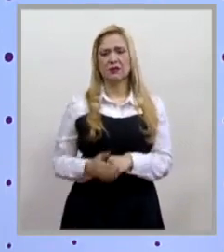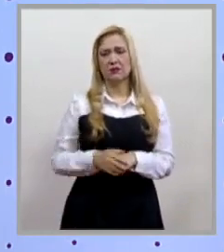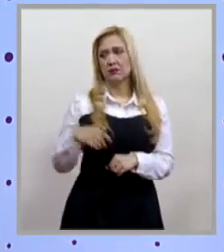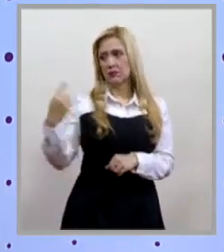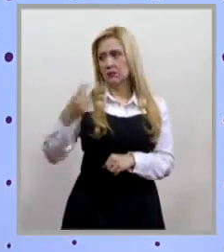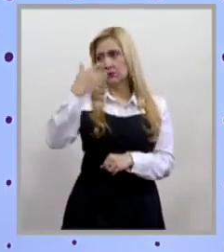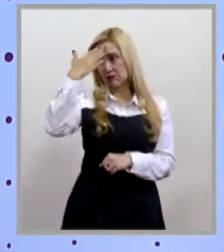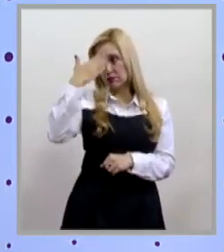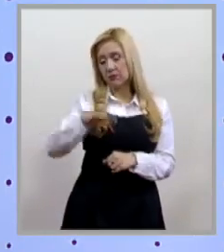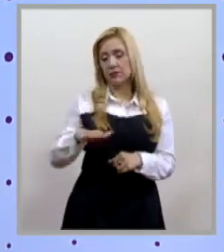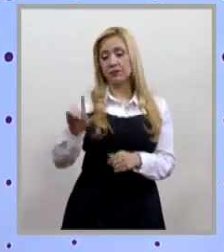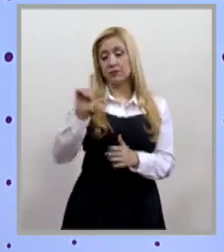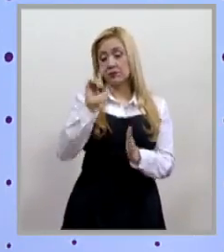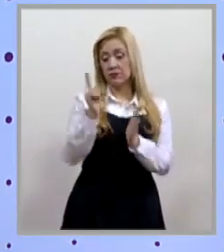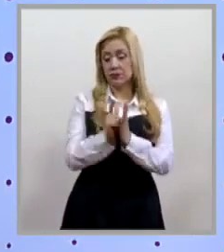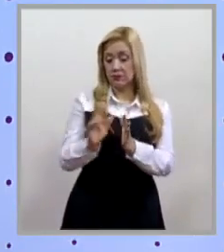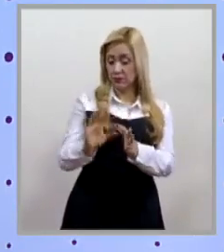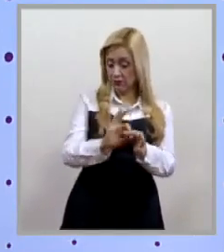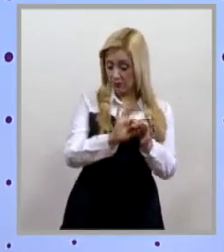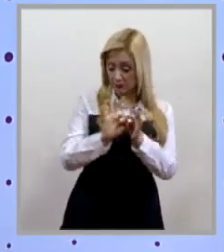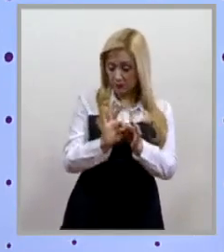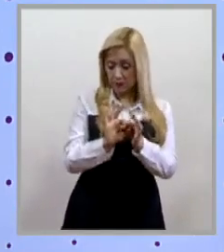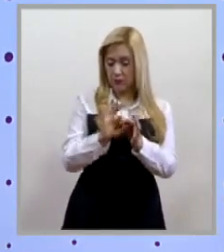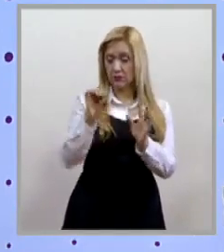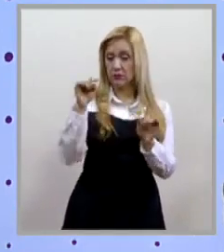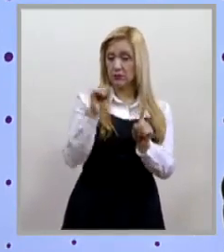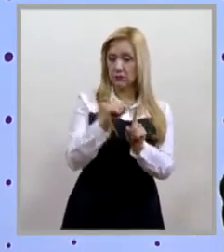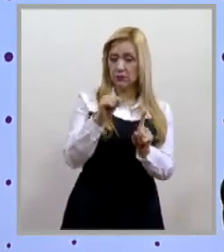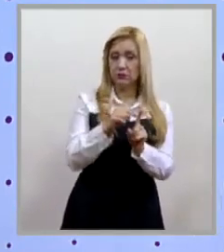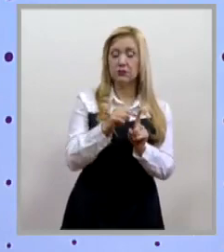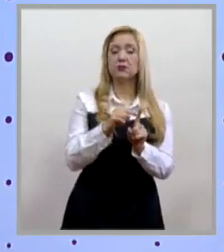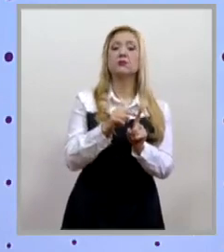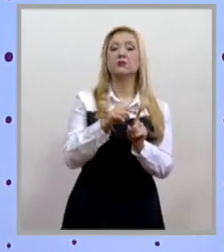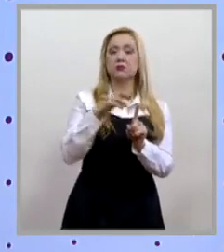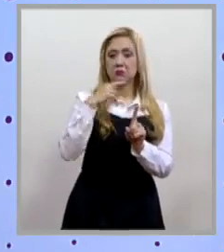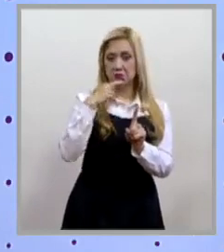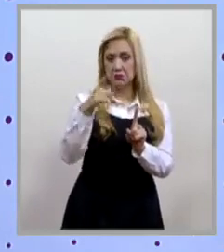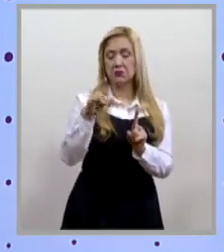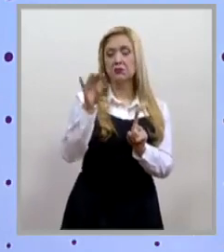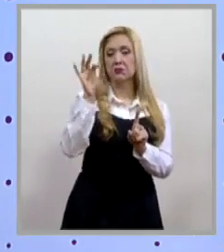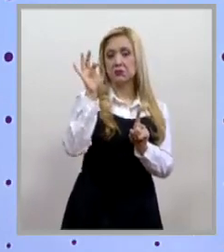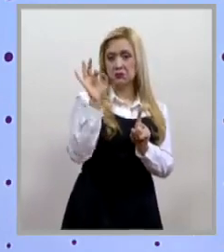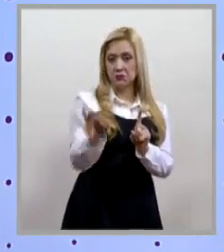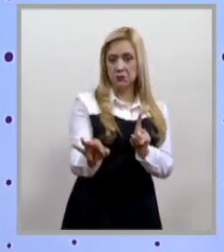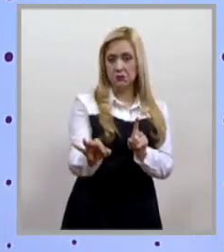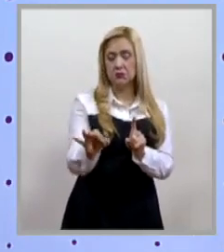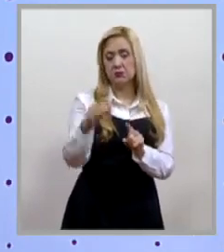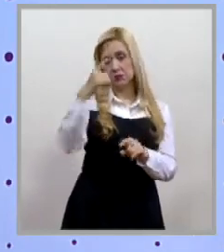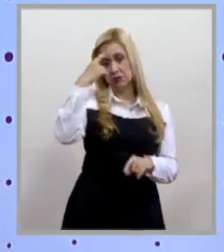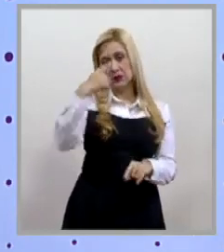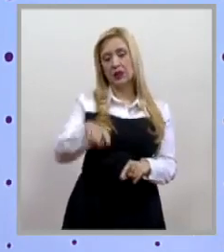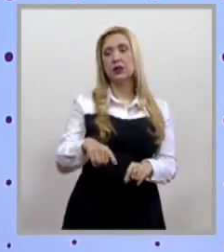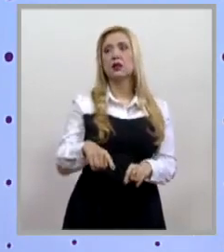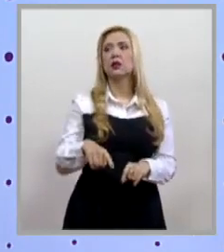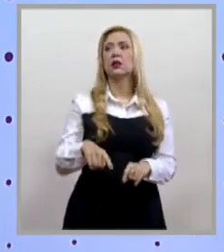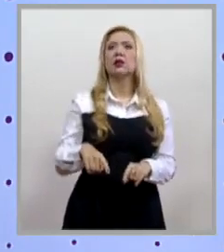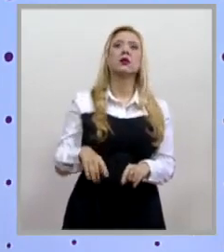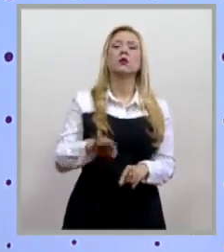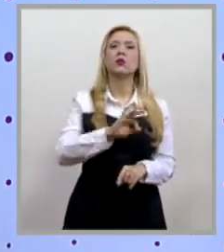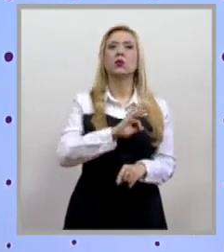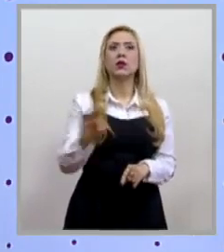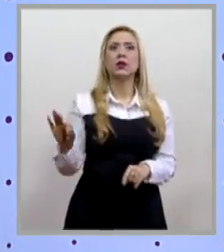la armonización es la vía más eficaz, ¿para qué? Pues para que